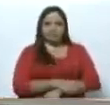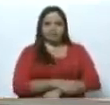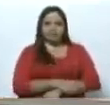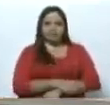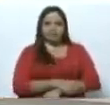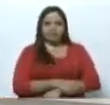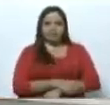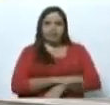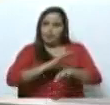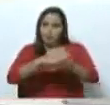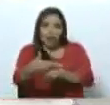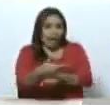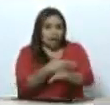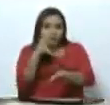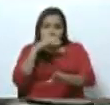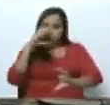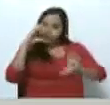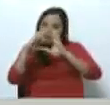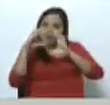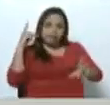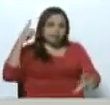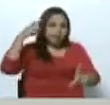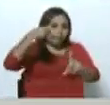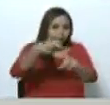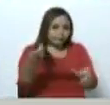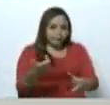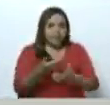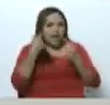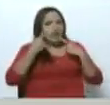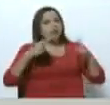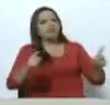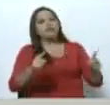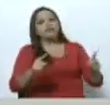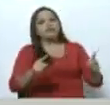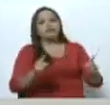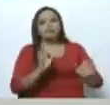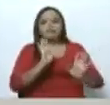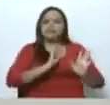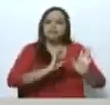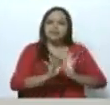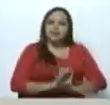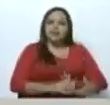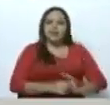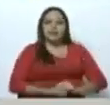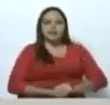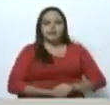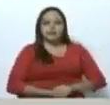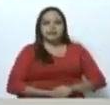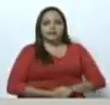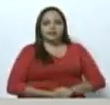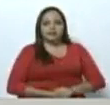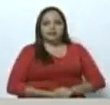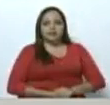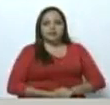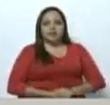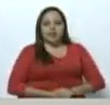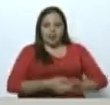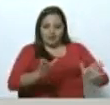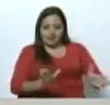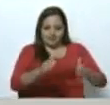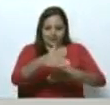Porque es que antes no había esa comunicación. Y a lo mejor una llavecita de pase, ¿cómo se llama eso? Una